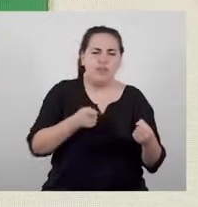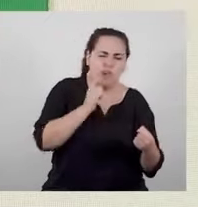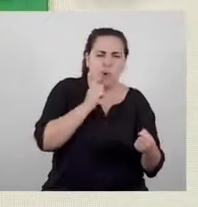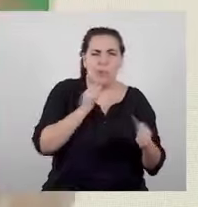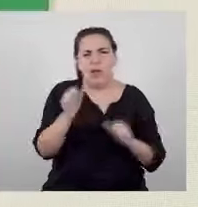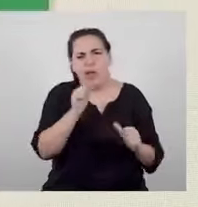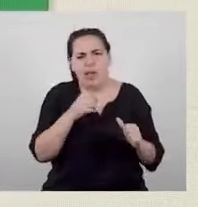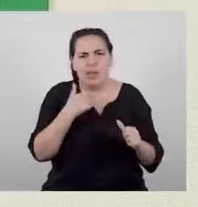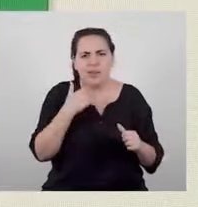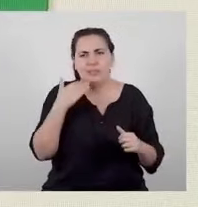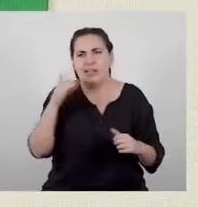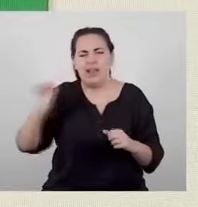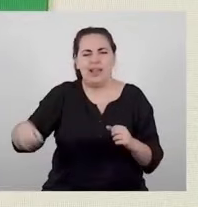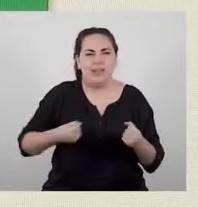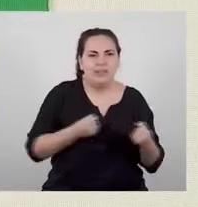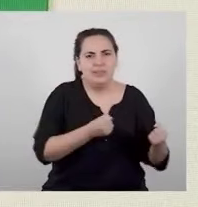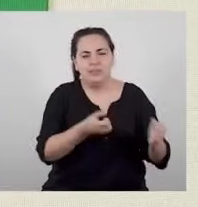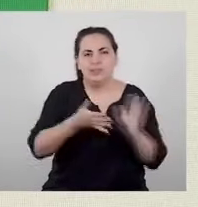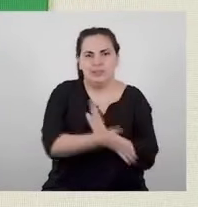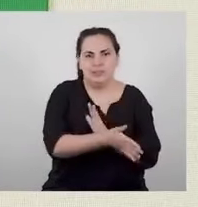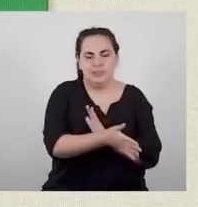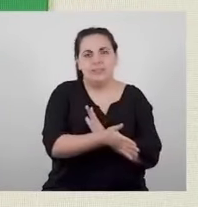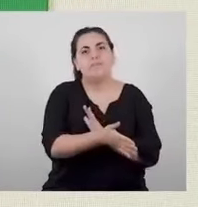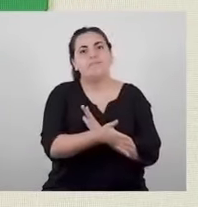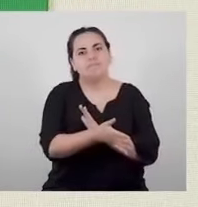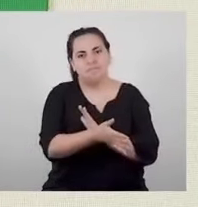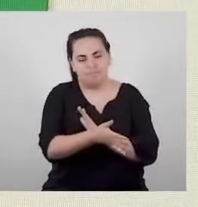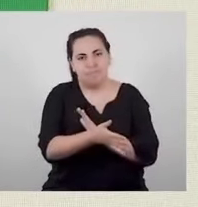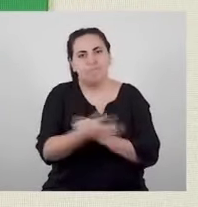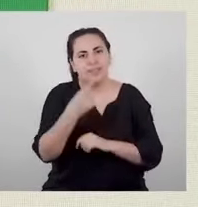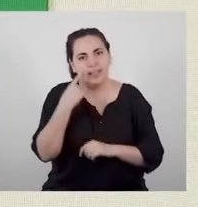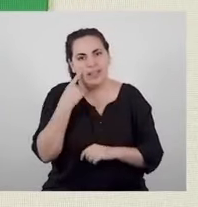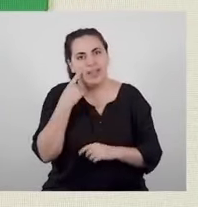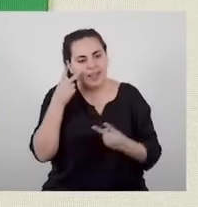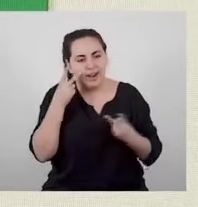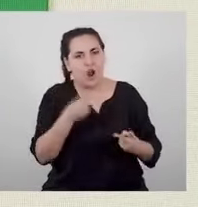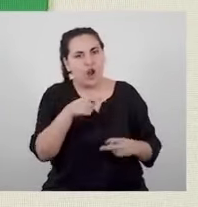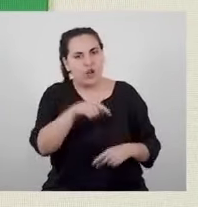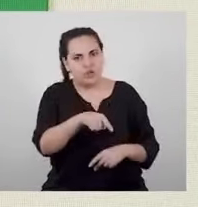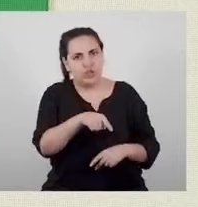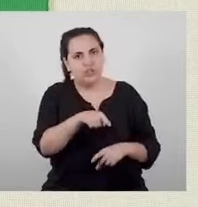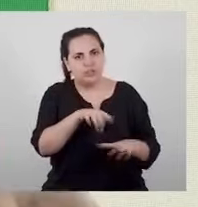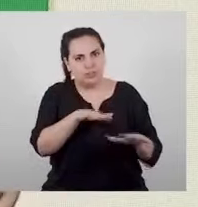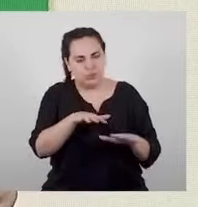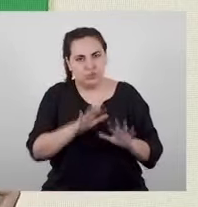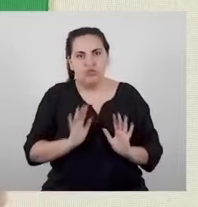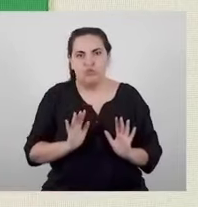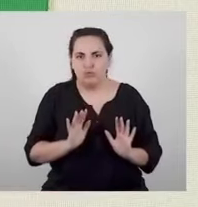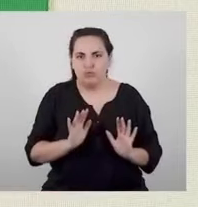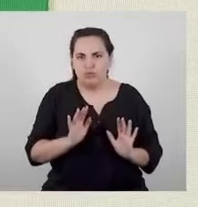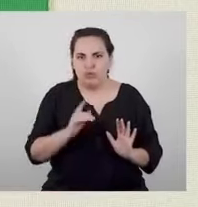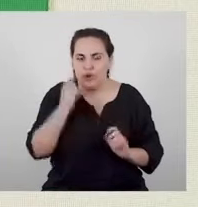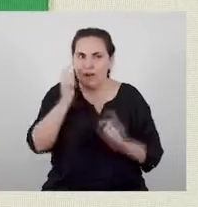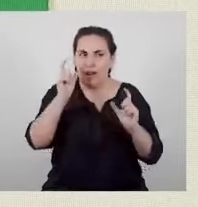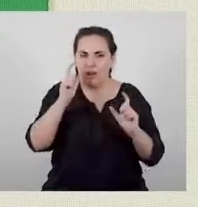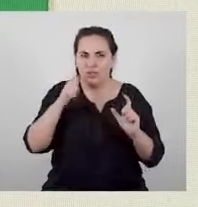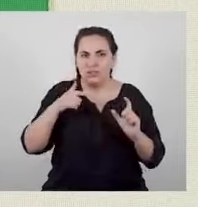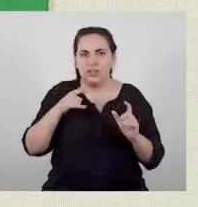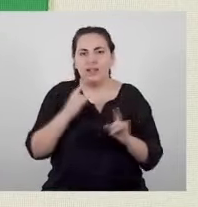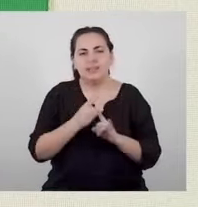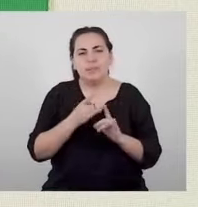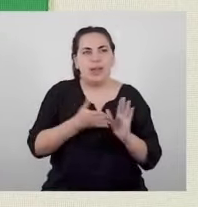y voy por otro lado tenemos que reconocer eso porque si no estamos más complicados aún siempre esquivando el problema o pateando la